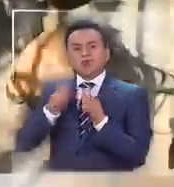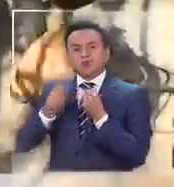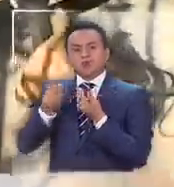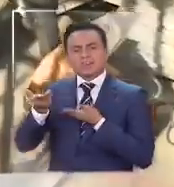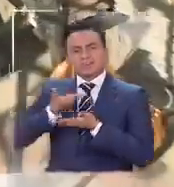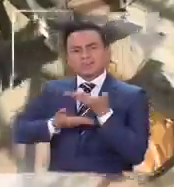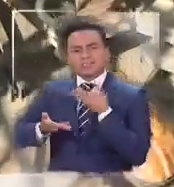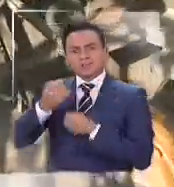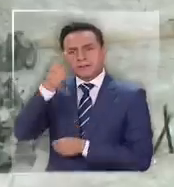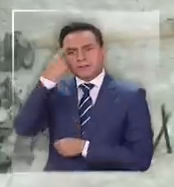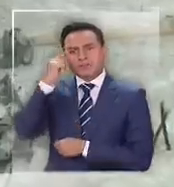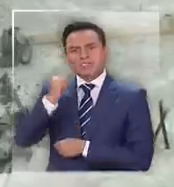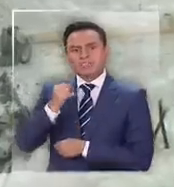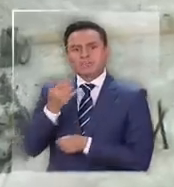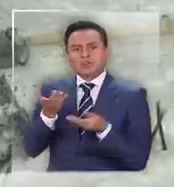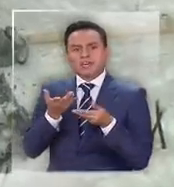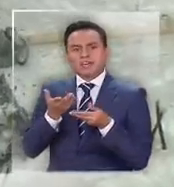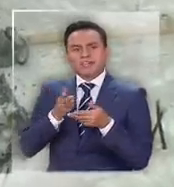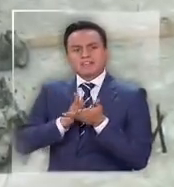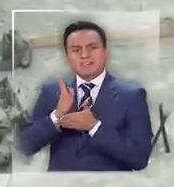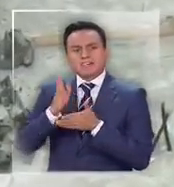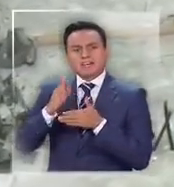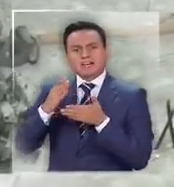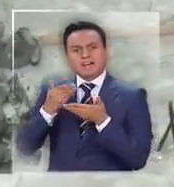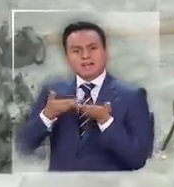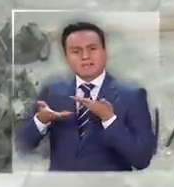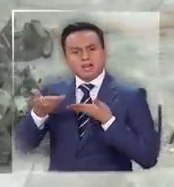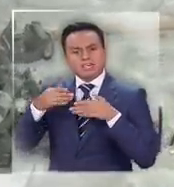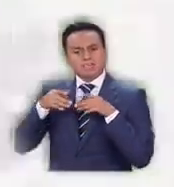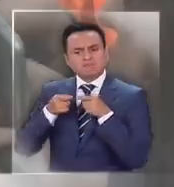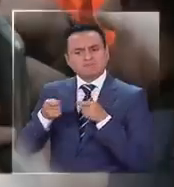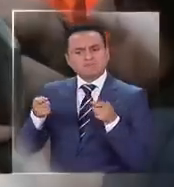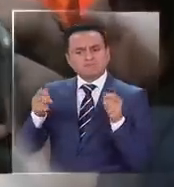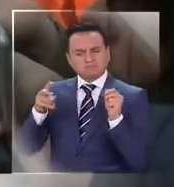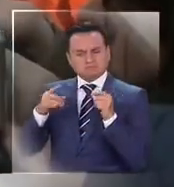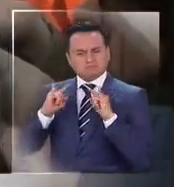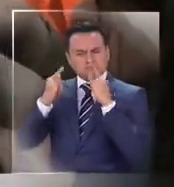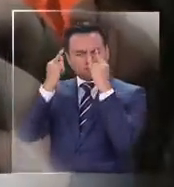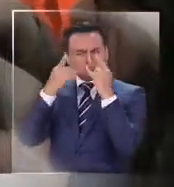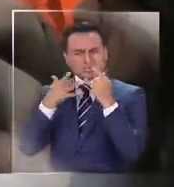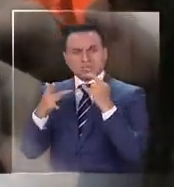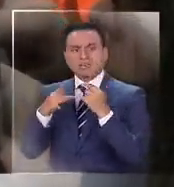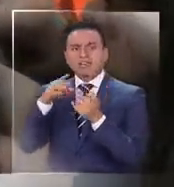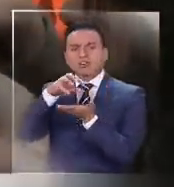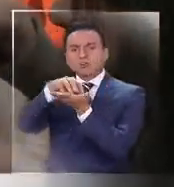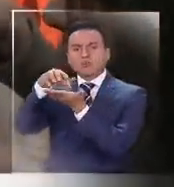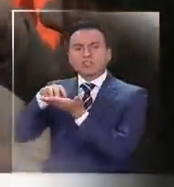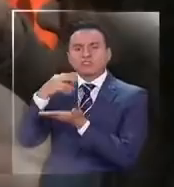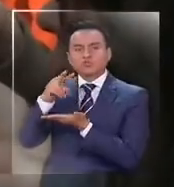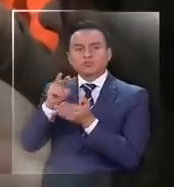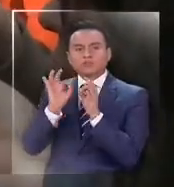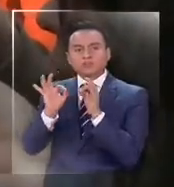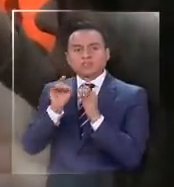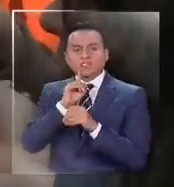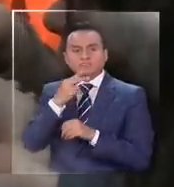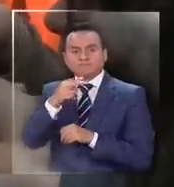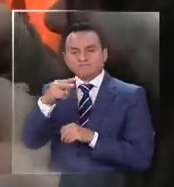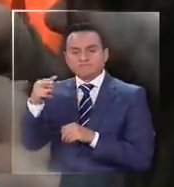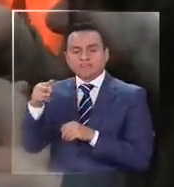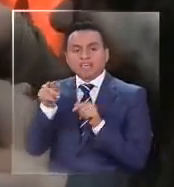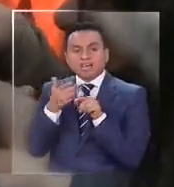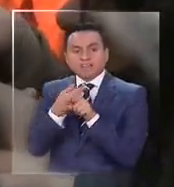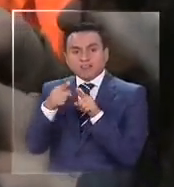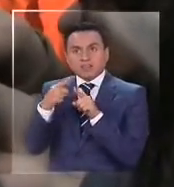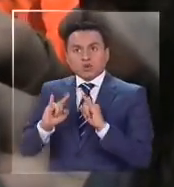convivencia, sí, pero ¿por qué iniciar la campaña en una construcción? Lo que pasa es que cada comuna tiene sus propias particularidades. Aquí hay